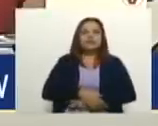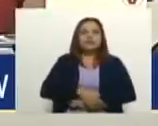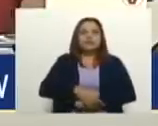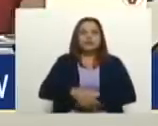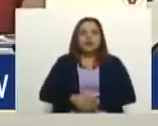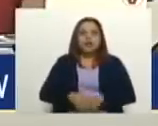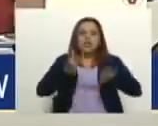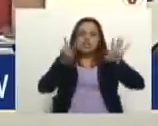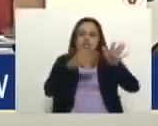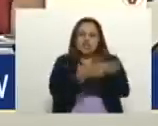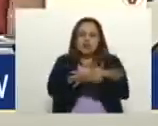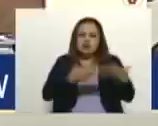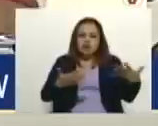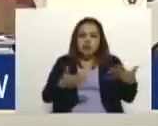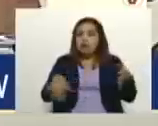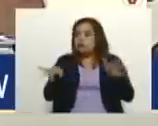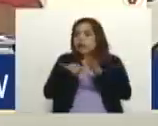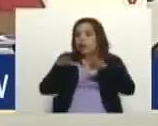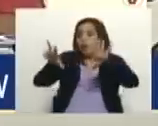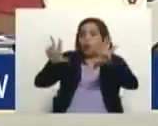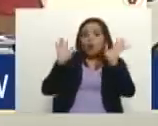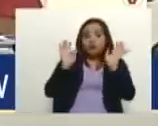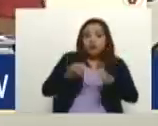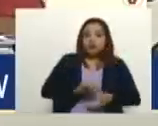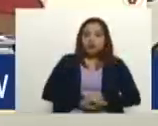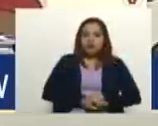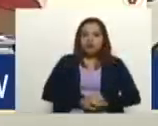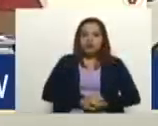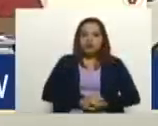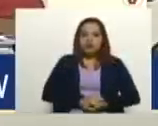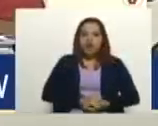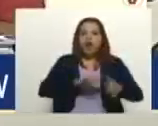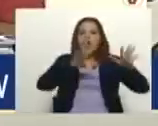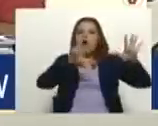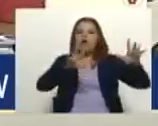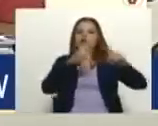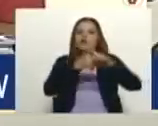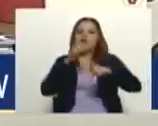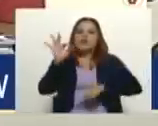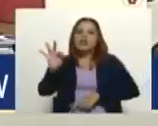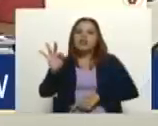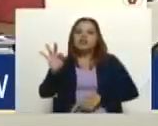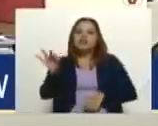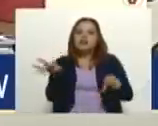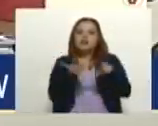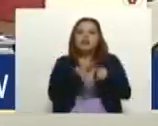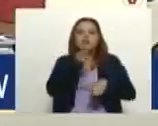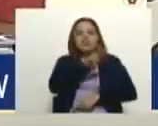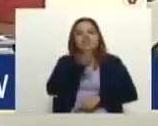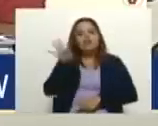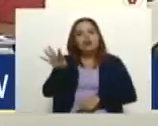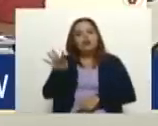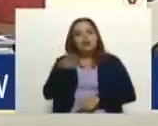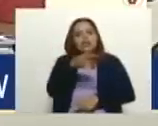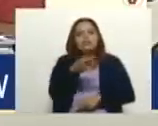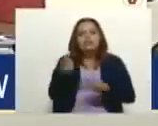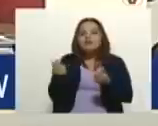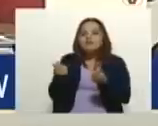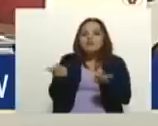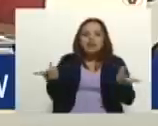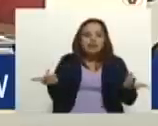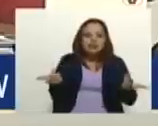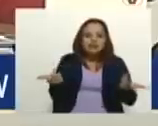7 millones, dicen. Ya va por 8, creo yo. 8 por 3, 24. Plata,